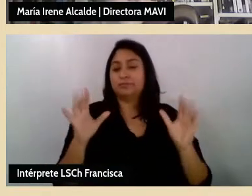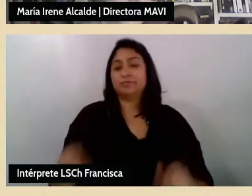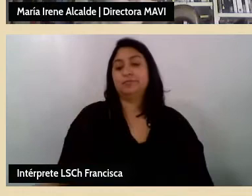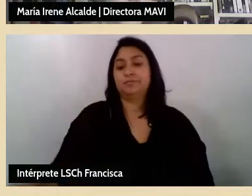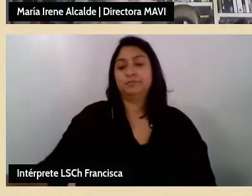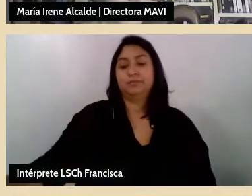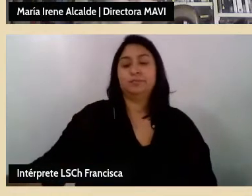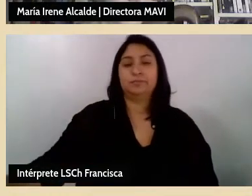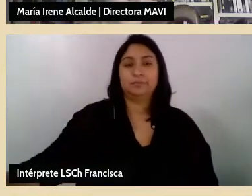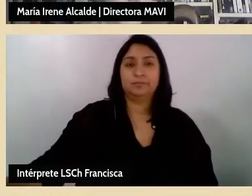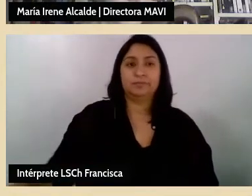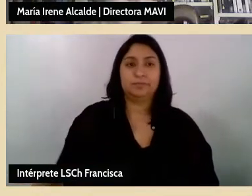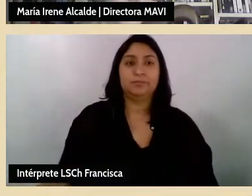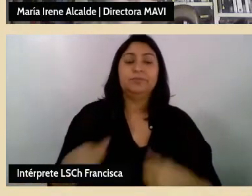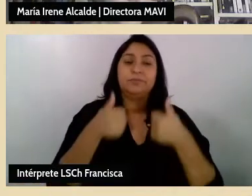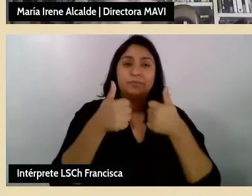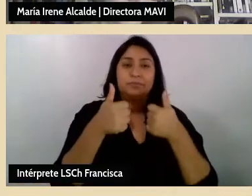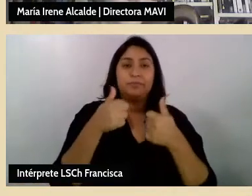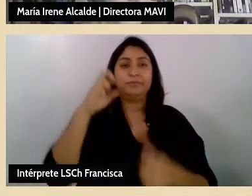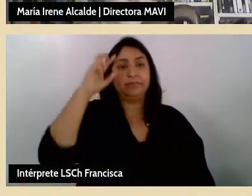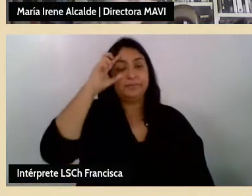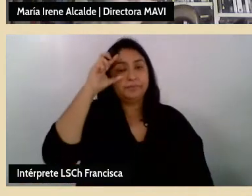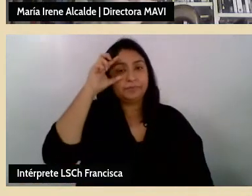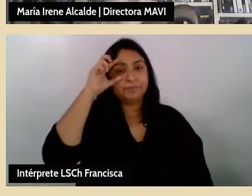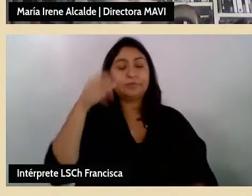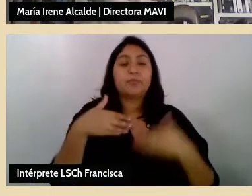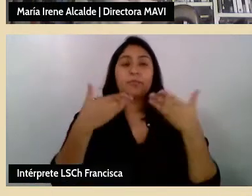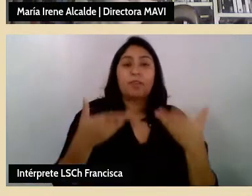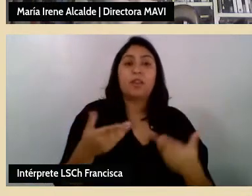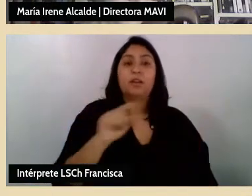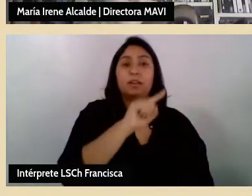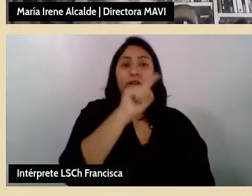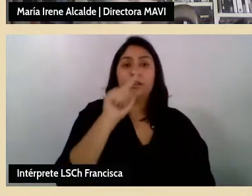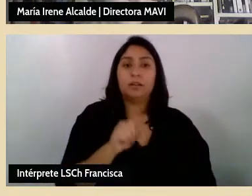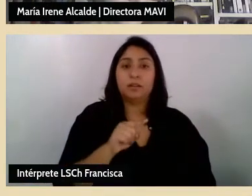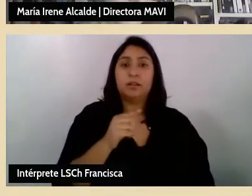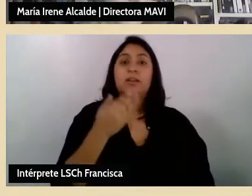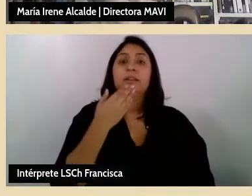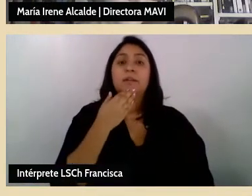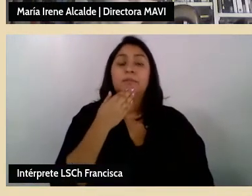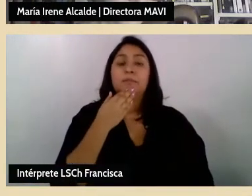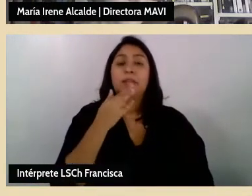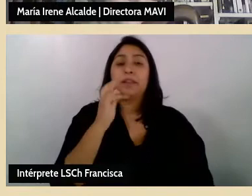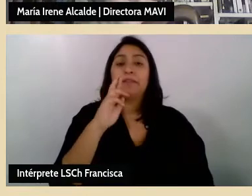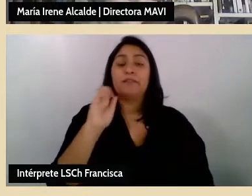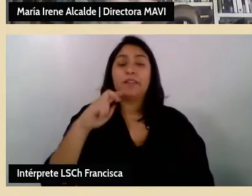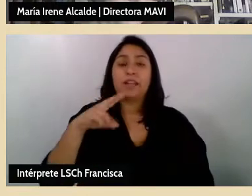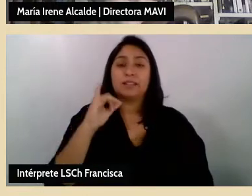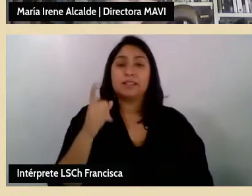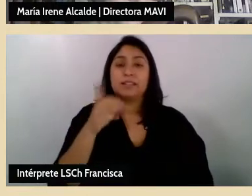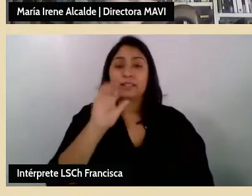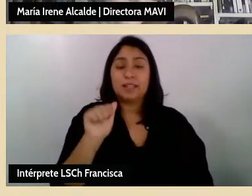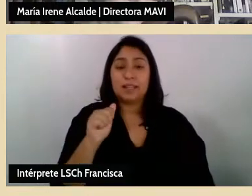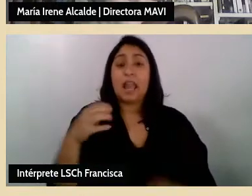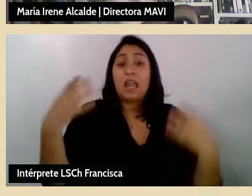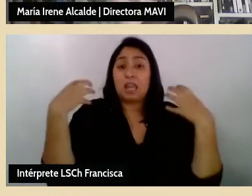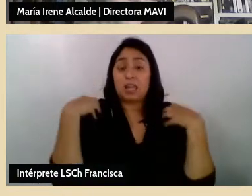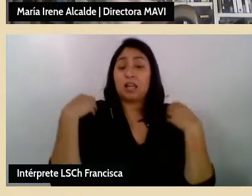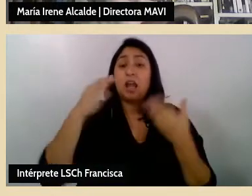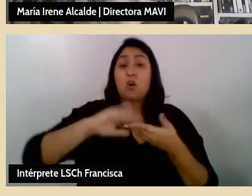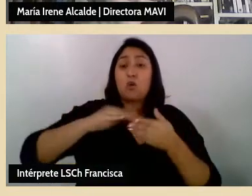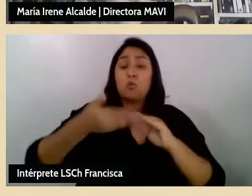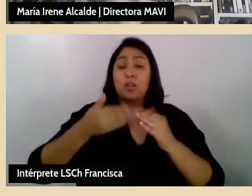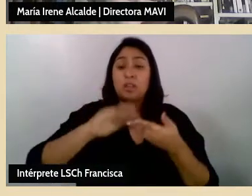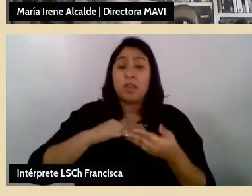Buenísimo, Paula. Hoy ahora quiero preguntarle también a Francisca López, encargada ahí de comunidades y mediación, también desde